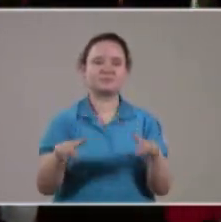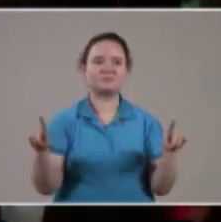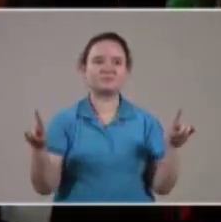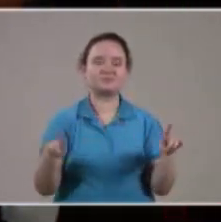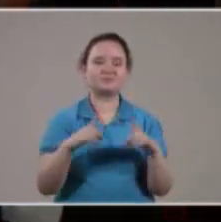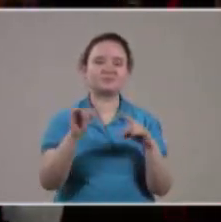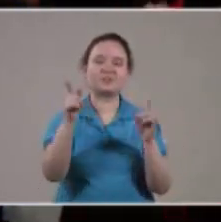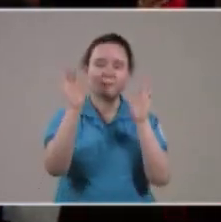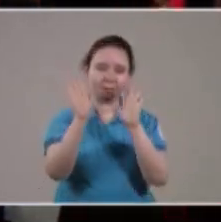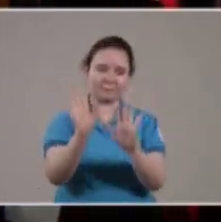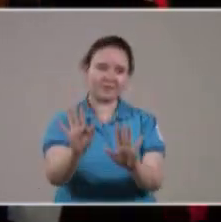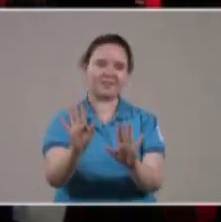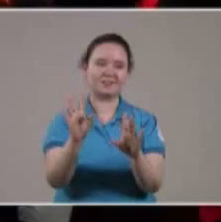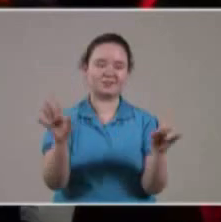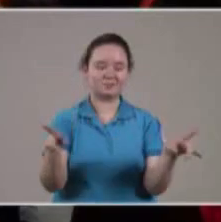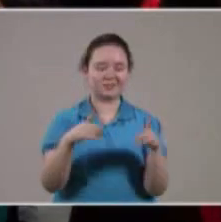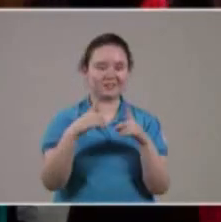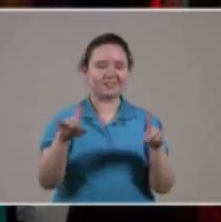¡Aleluya! Mire,